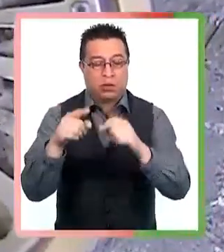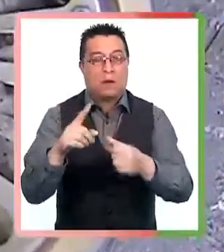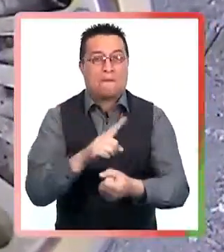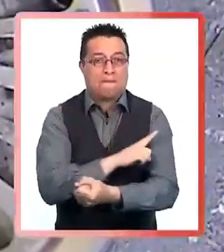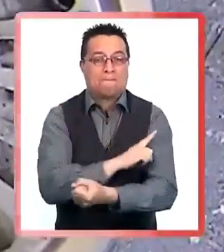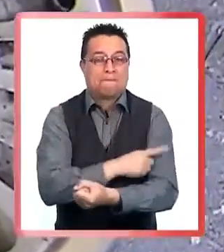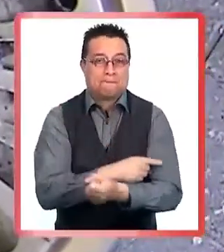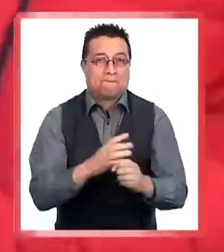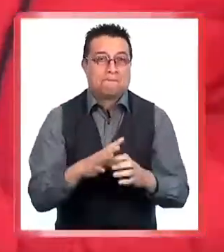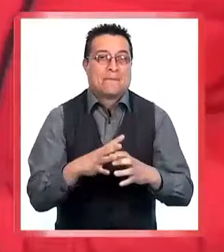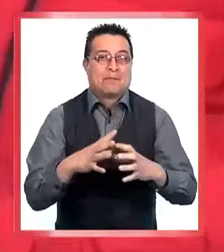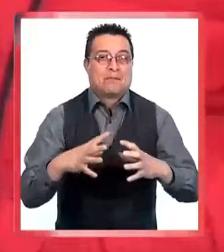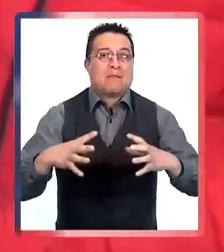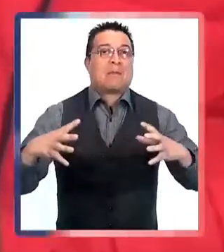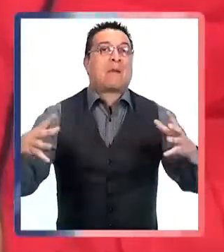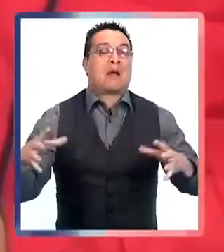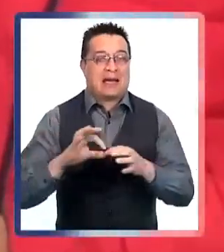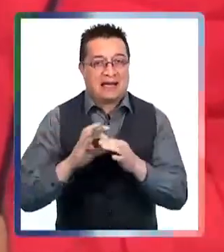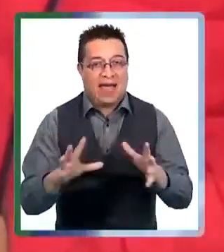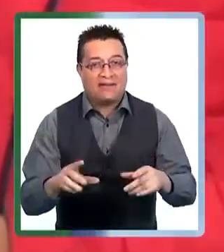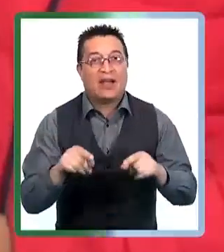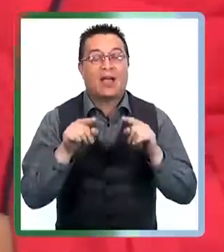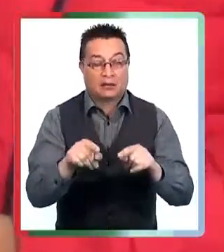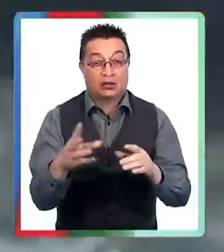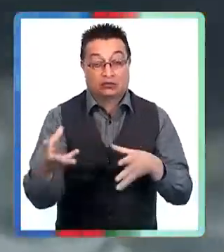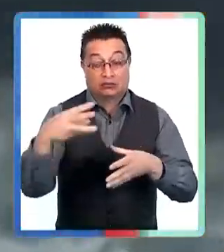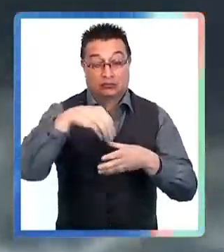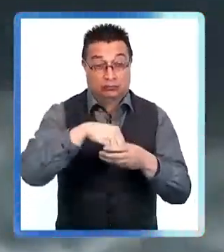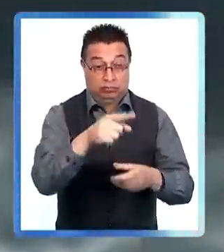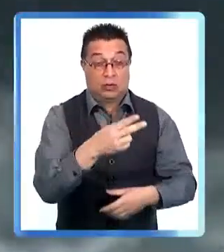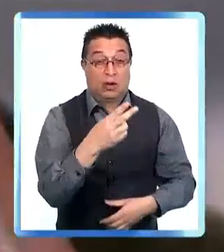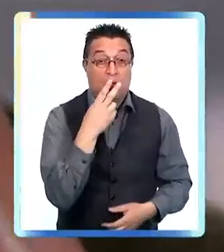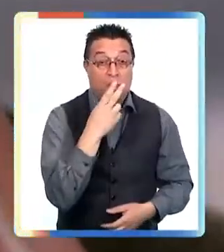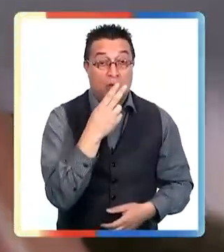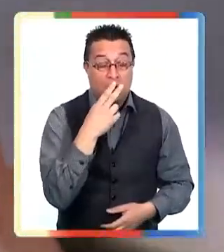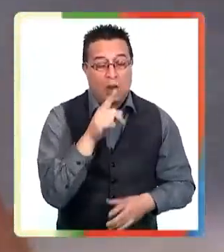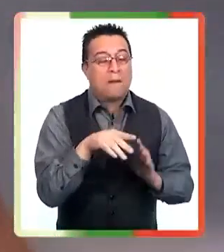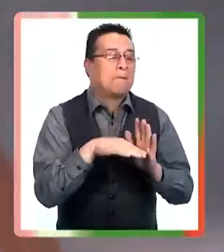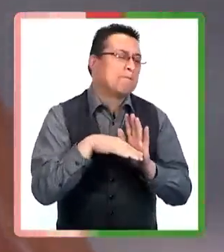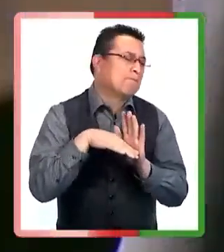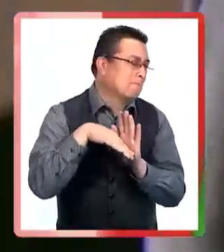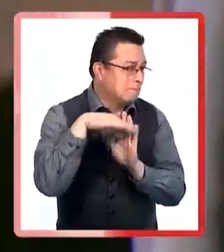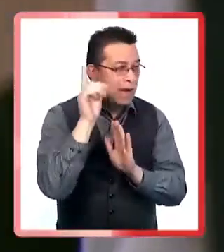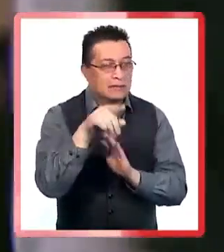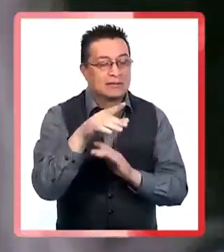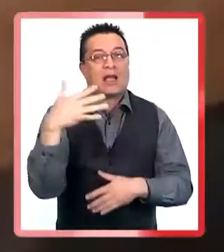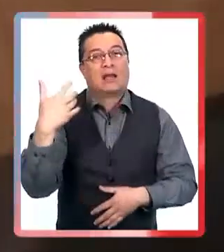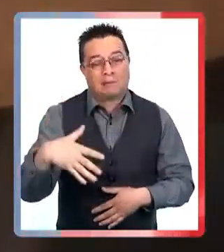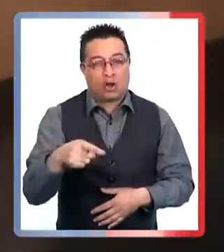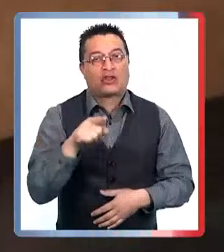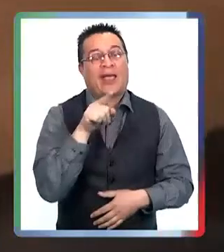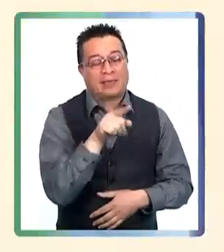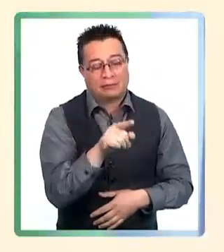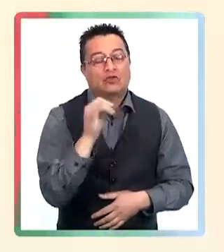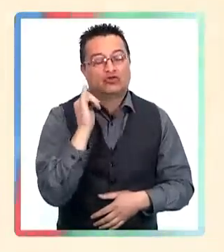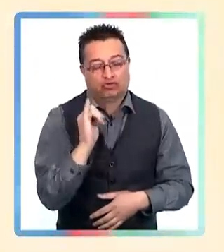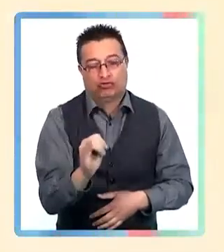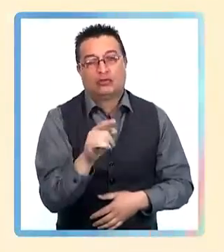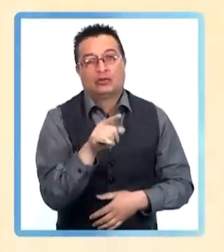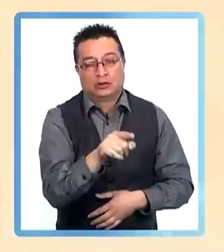sumando y se van potenciando. Pero dentro de ellas, el consumo de tabaco es lejos uno de los más